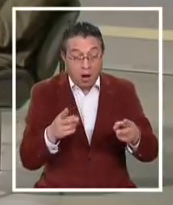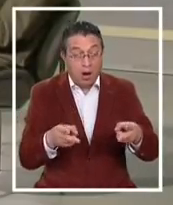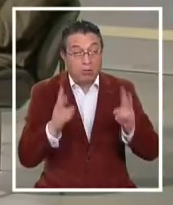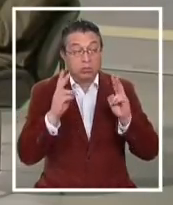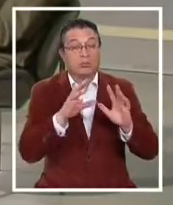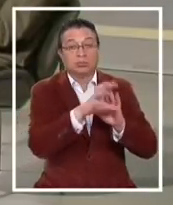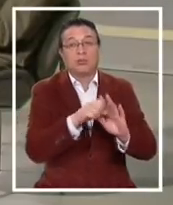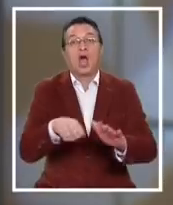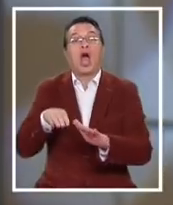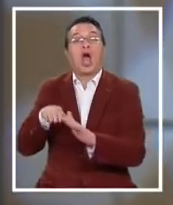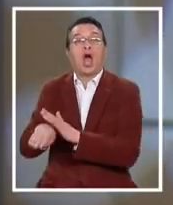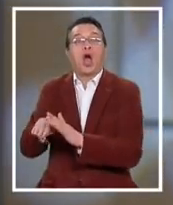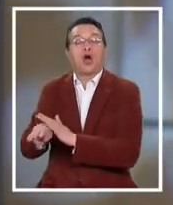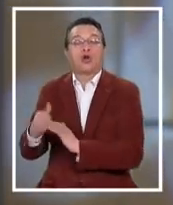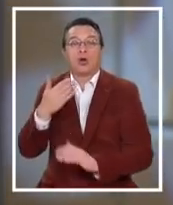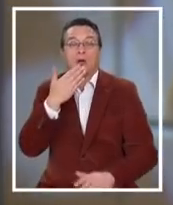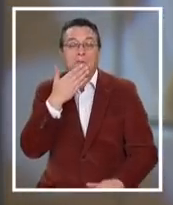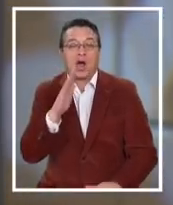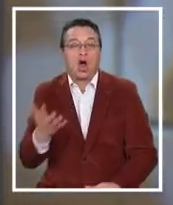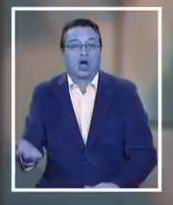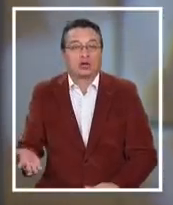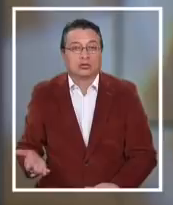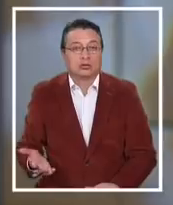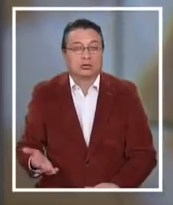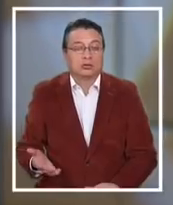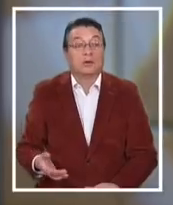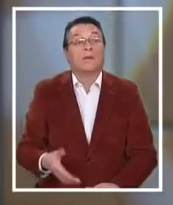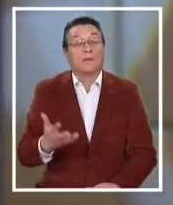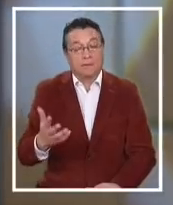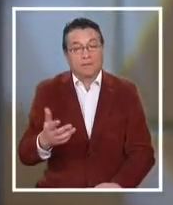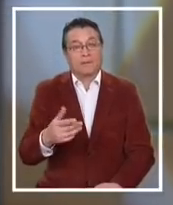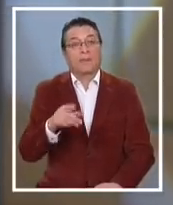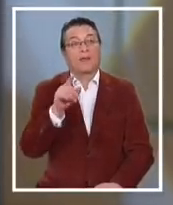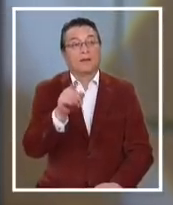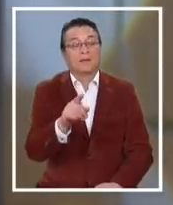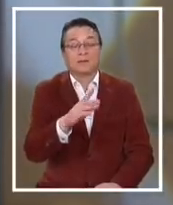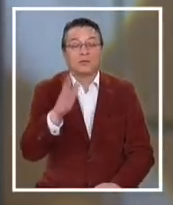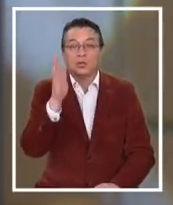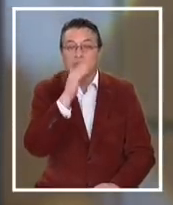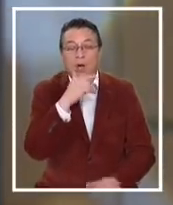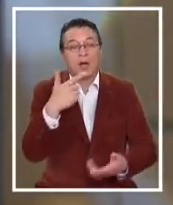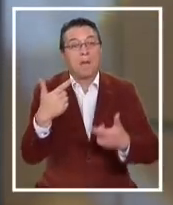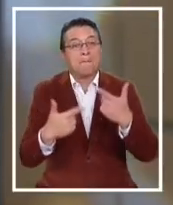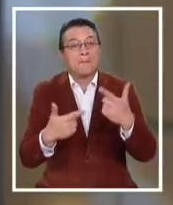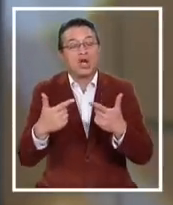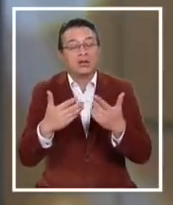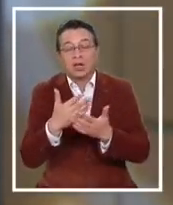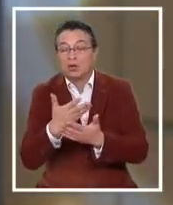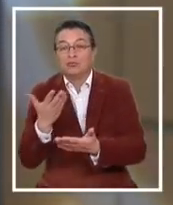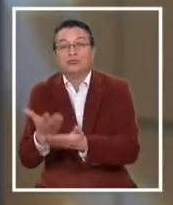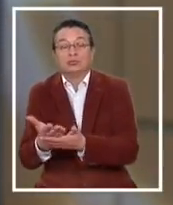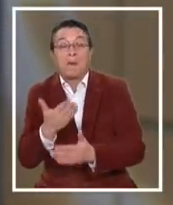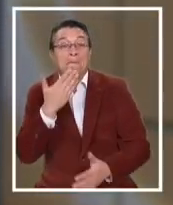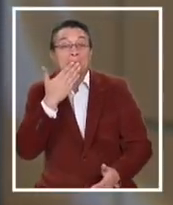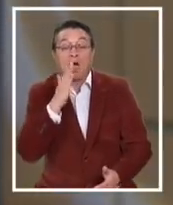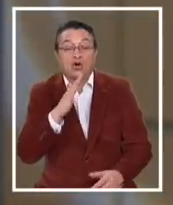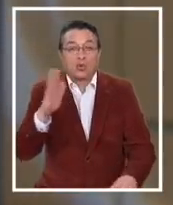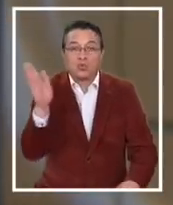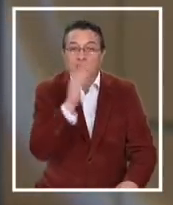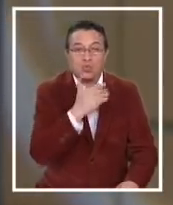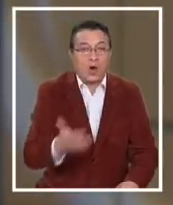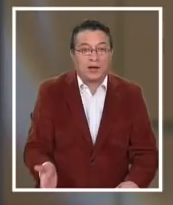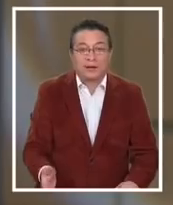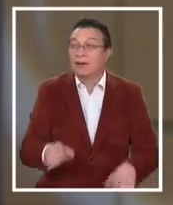de ahorrar de mejor manera. Bueno, el punto es que no había una política alternativa sobre la mesa que fuera mejor en este momento.